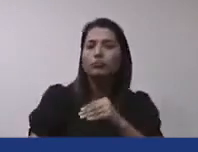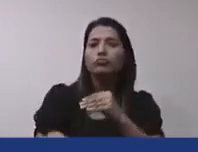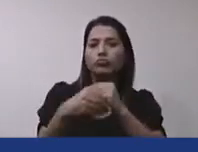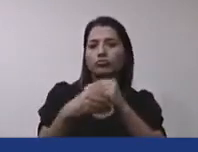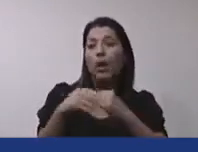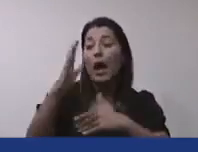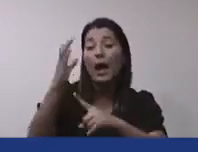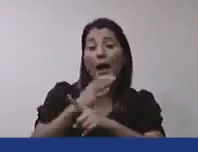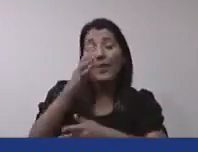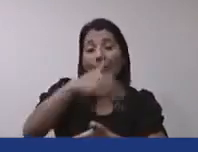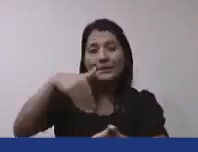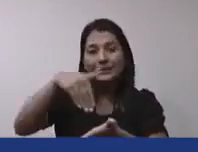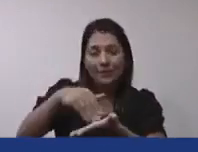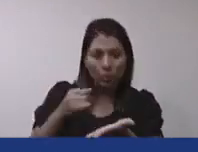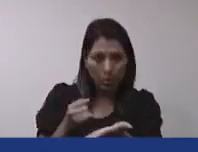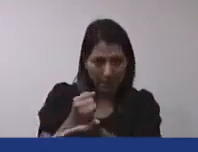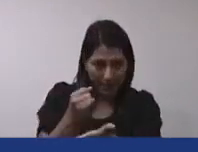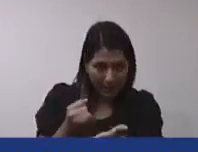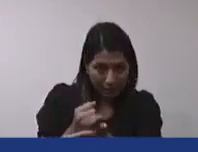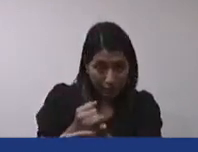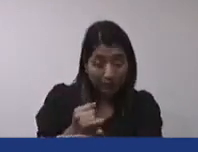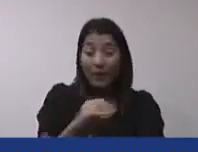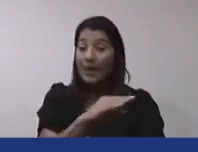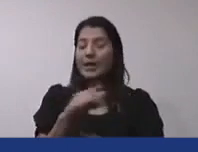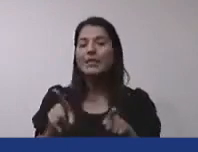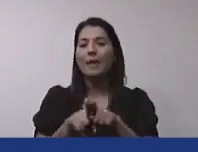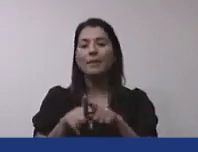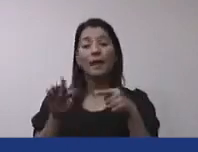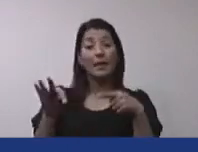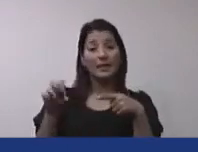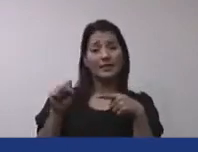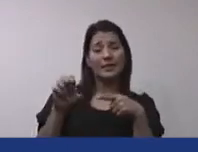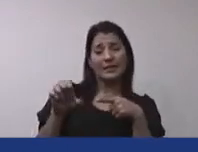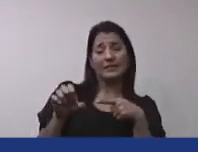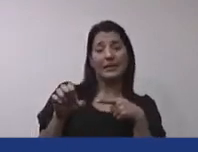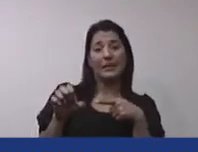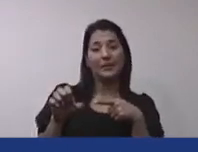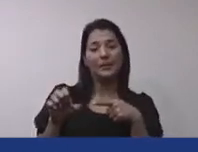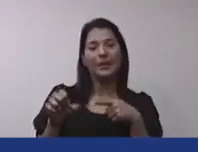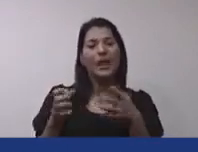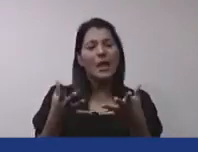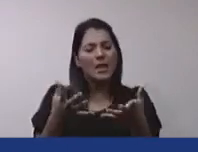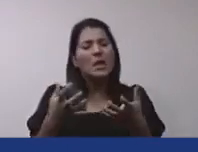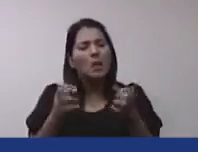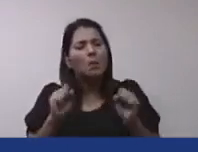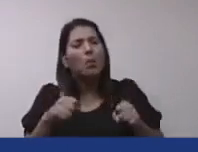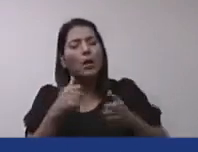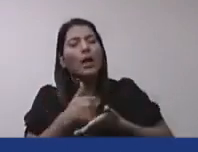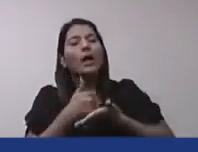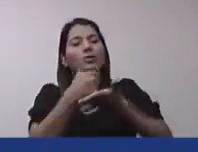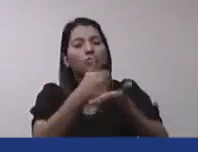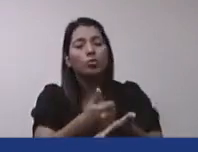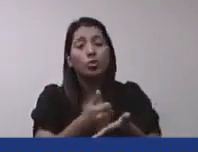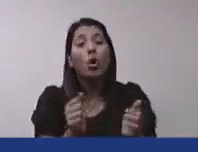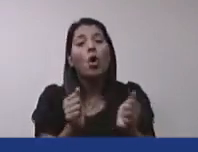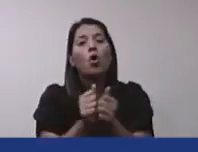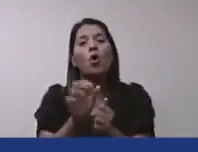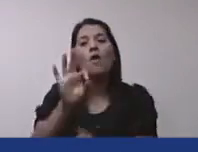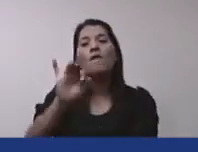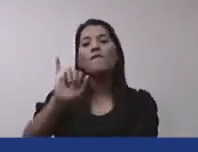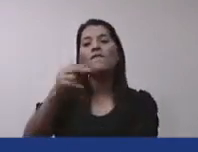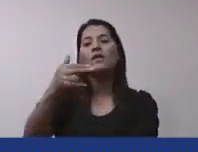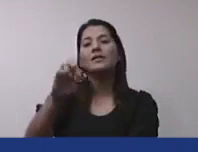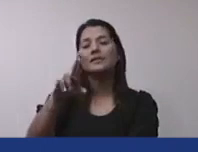de investigación, y al que el propio tribunal ha querido contribuir con el fichero